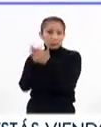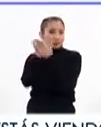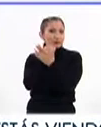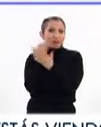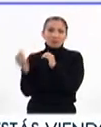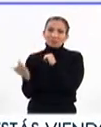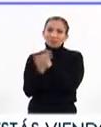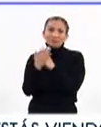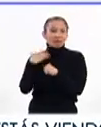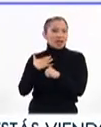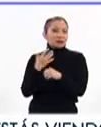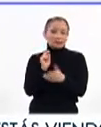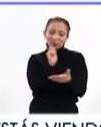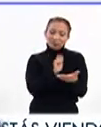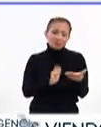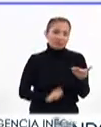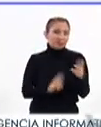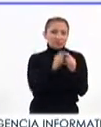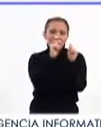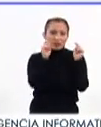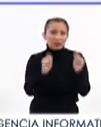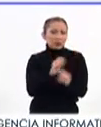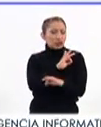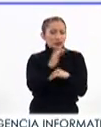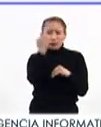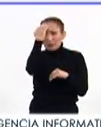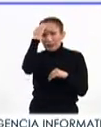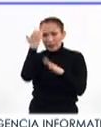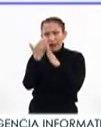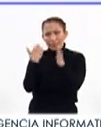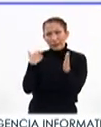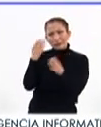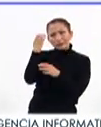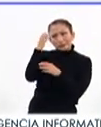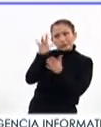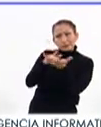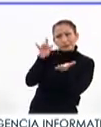pues fortalece más mi documento y toda la experiencia, ¿no? Que yo pueda